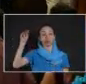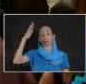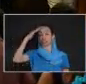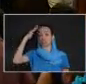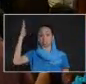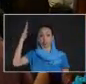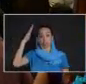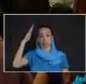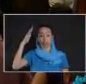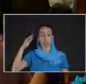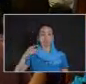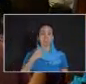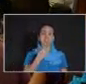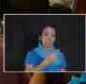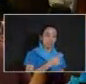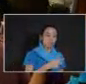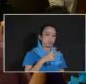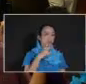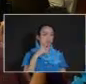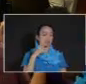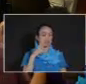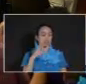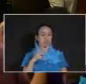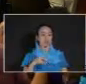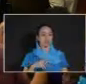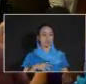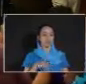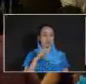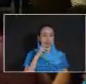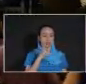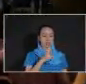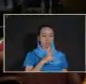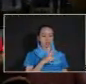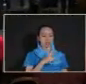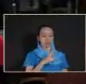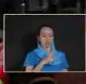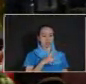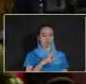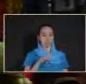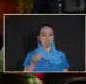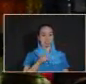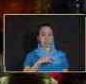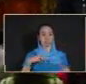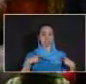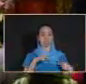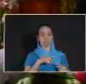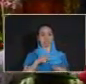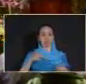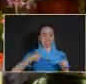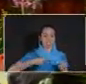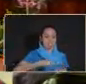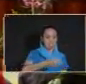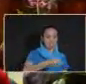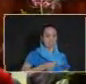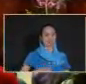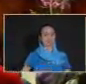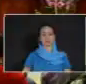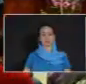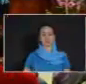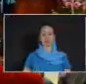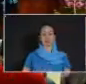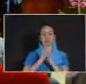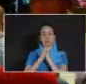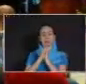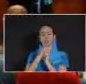mira, hermano, la cantidad de personas que han estado siendo agredidas de esta forma. Vamos a pedirle a